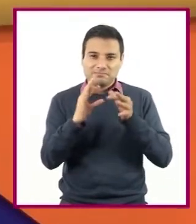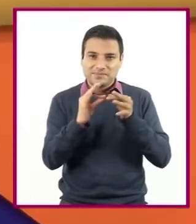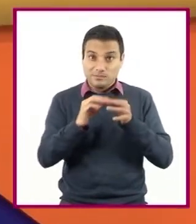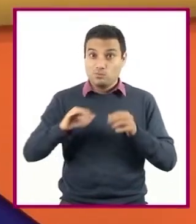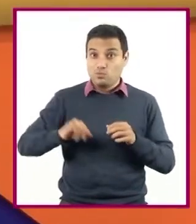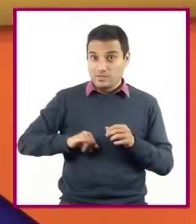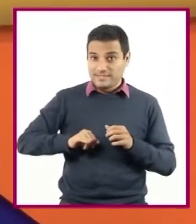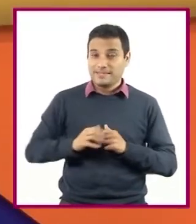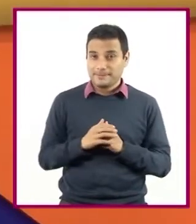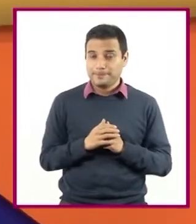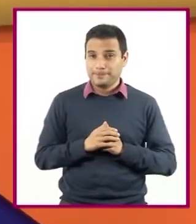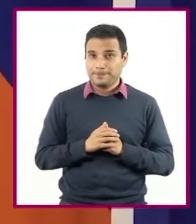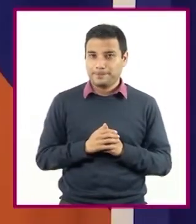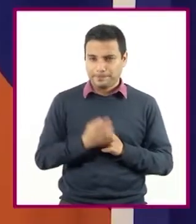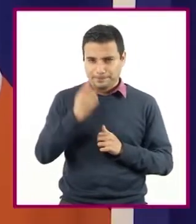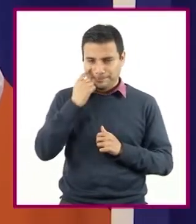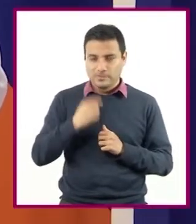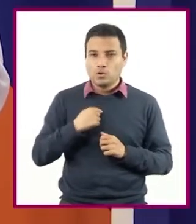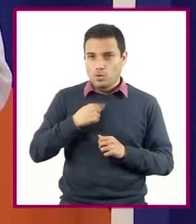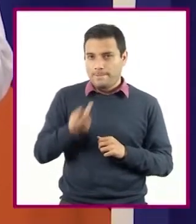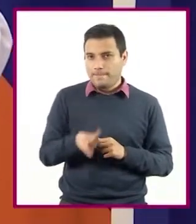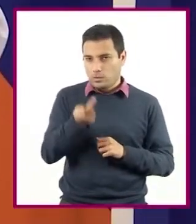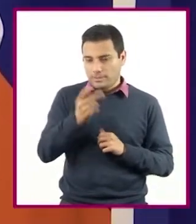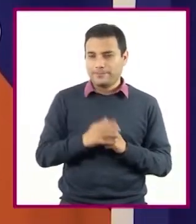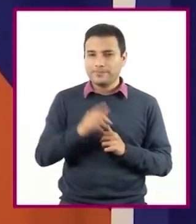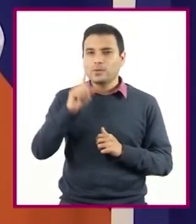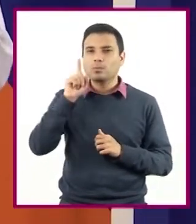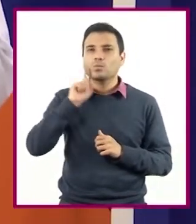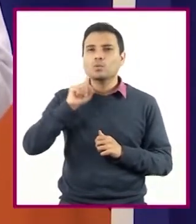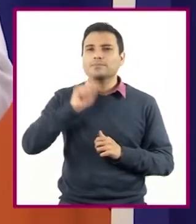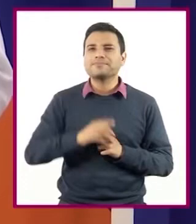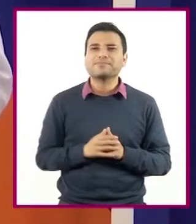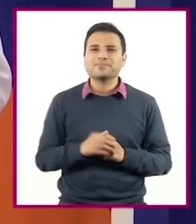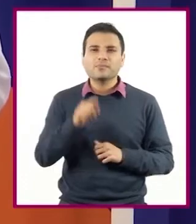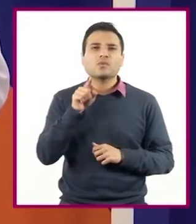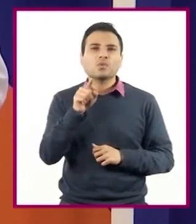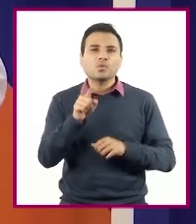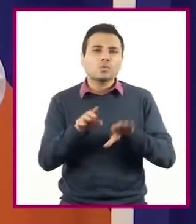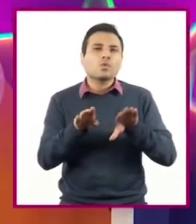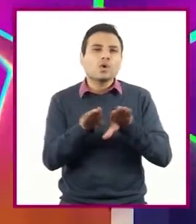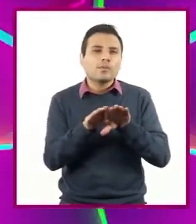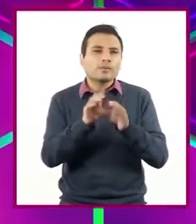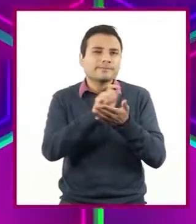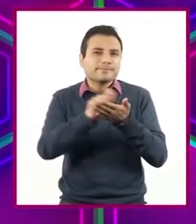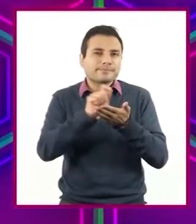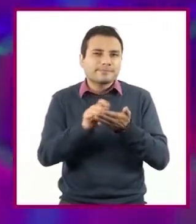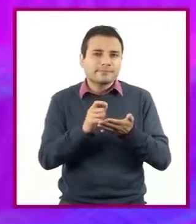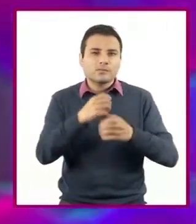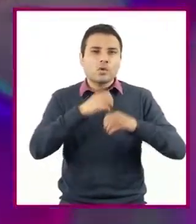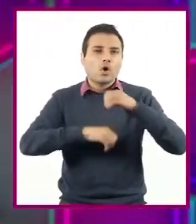En concreto le preguntamos cómo la utilizaría para escribir ella una tragedia.